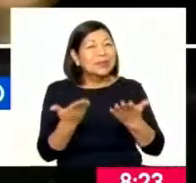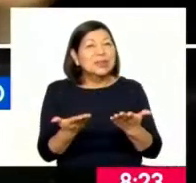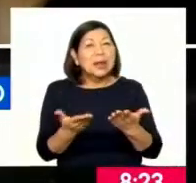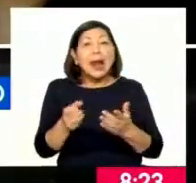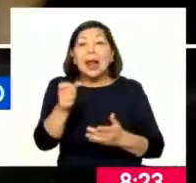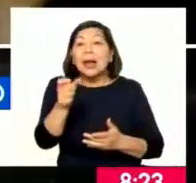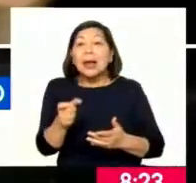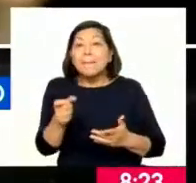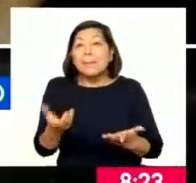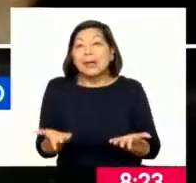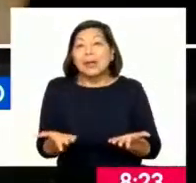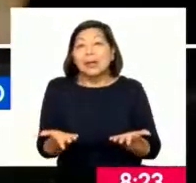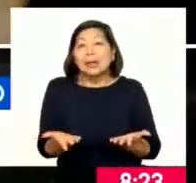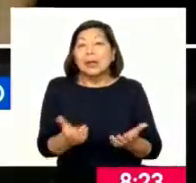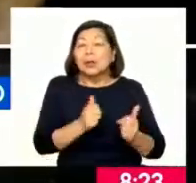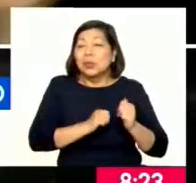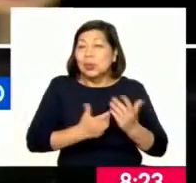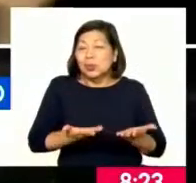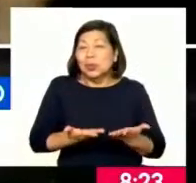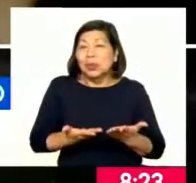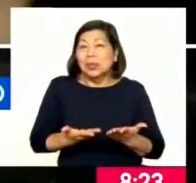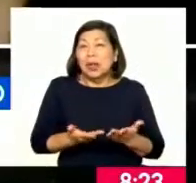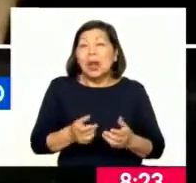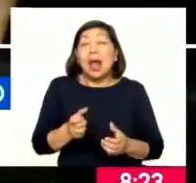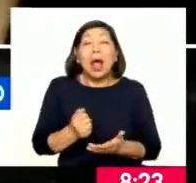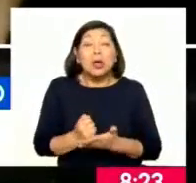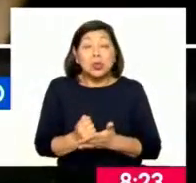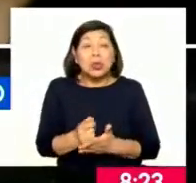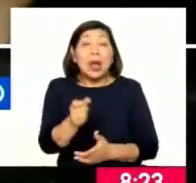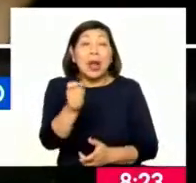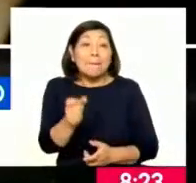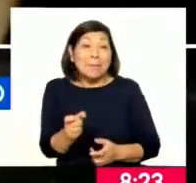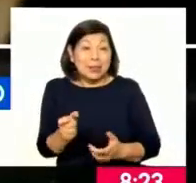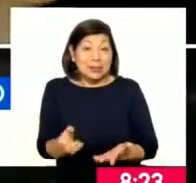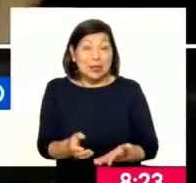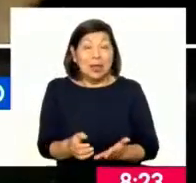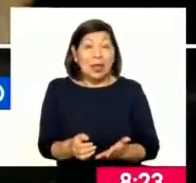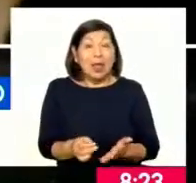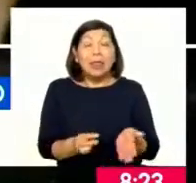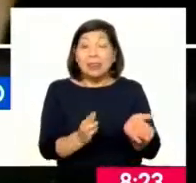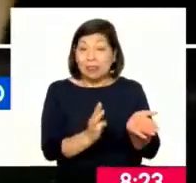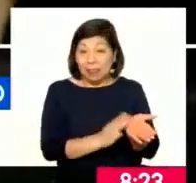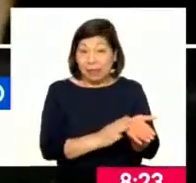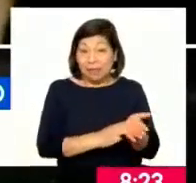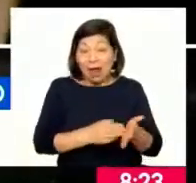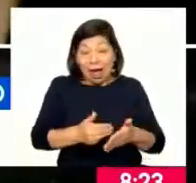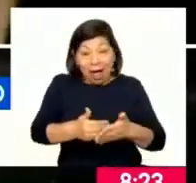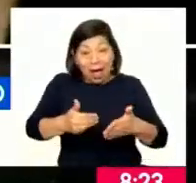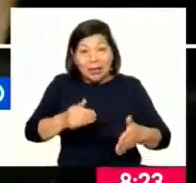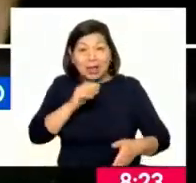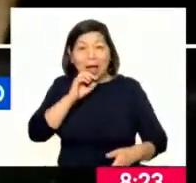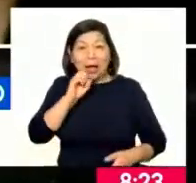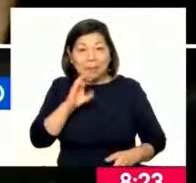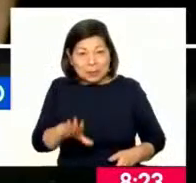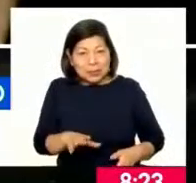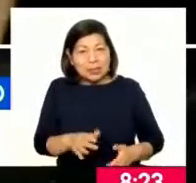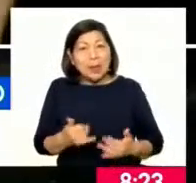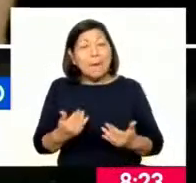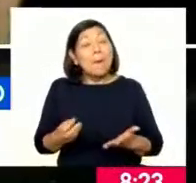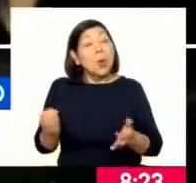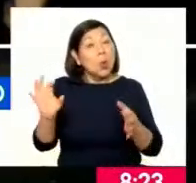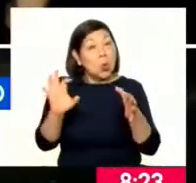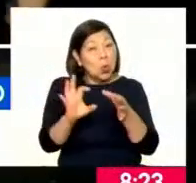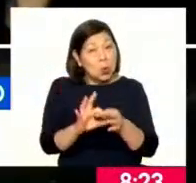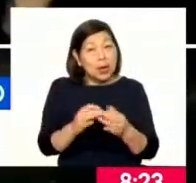la población afectada a través de la ayuda humanitaria, ¿no? Por eso que la Defensoría del Pueblo planteó en su momento y venimos insistiendo a un año de